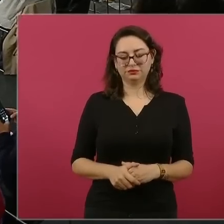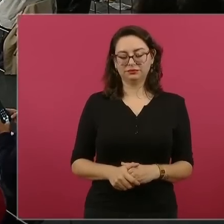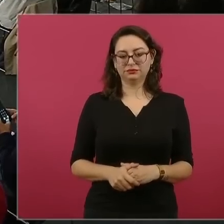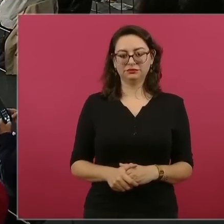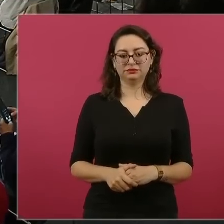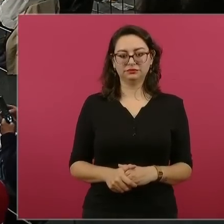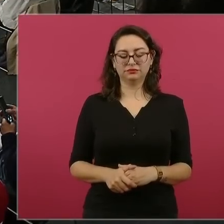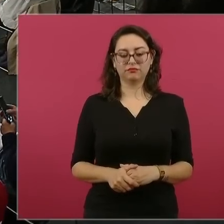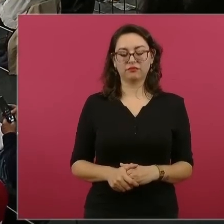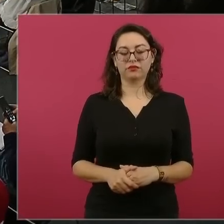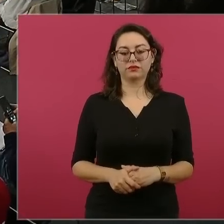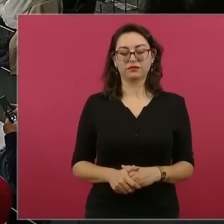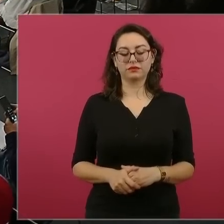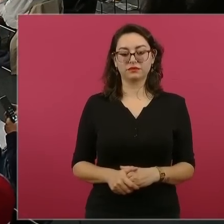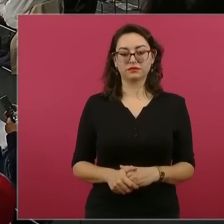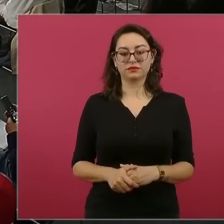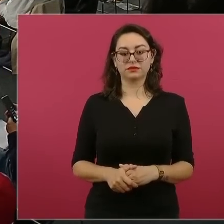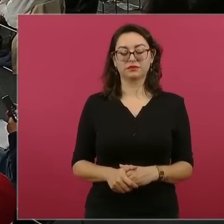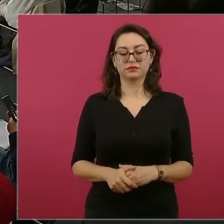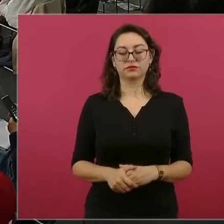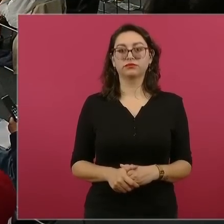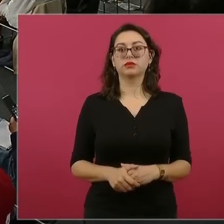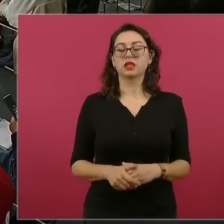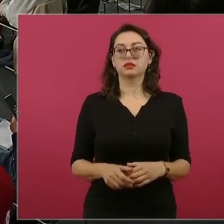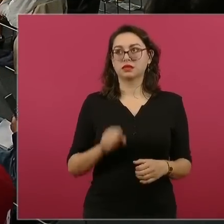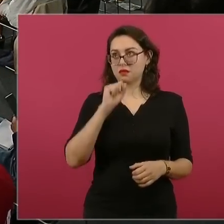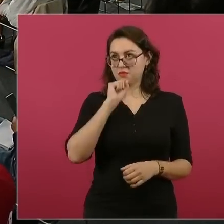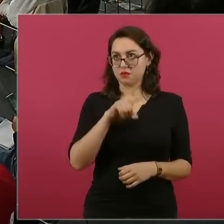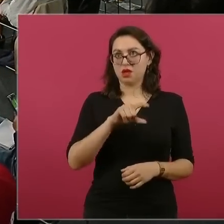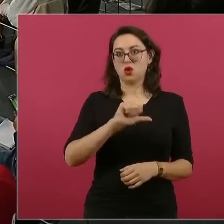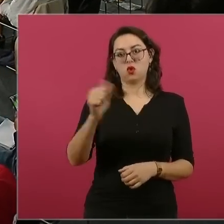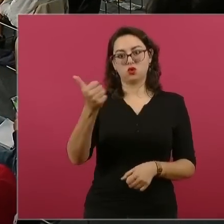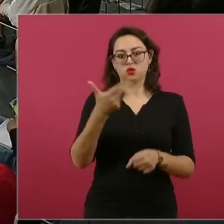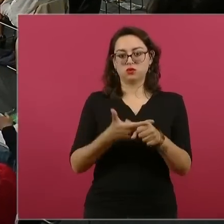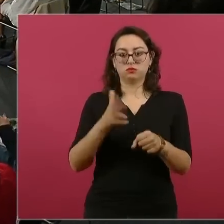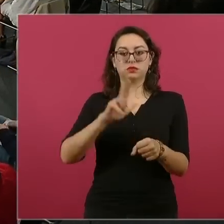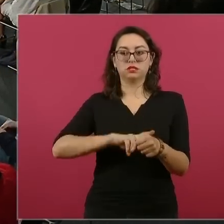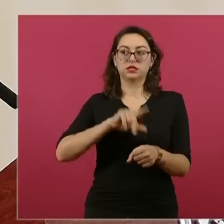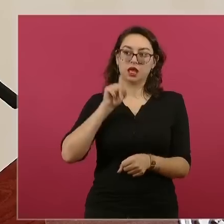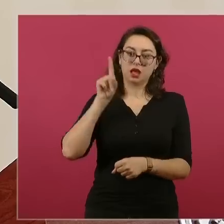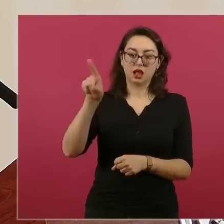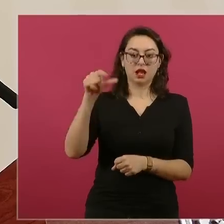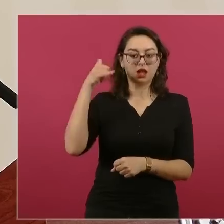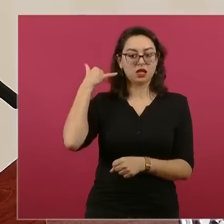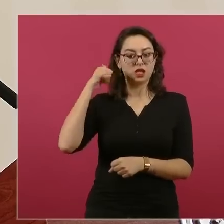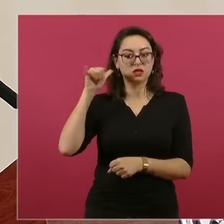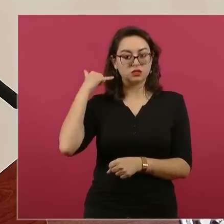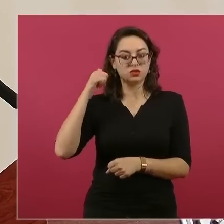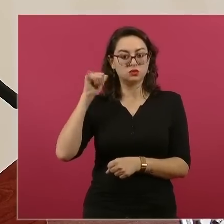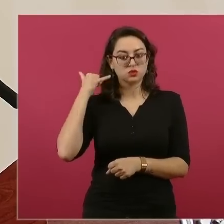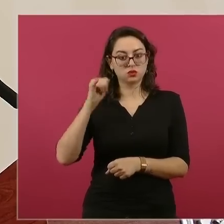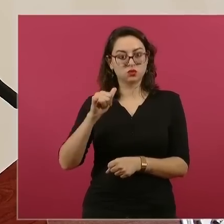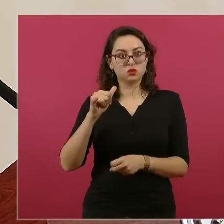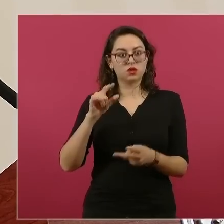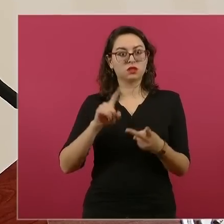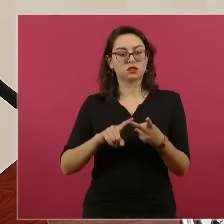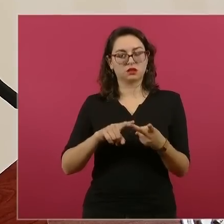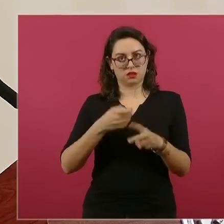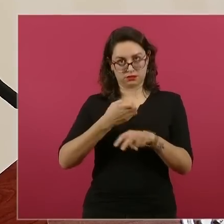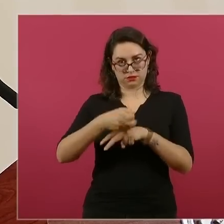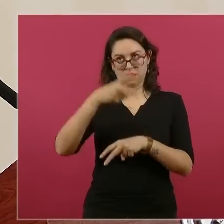especialistas, pero sí hay en Yucatán, hay en